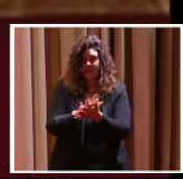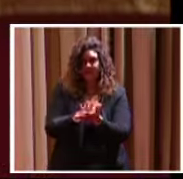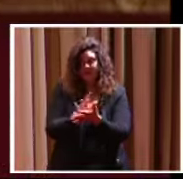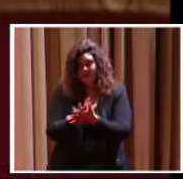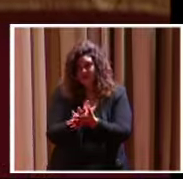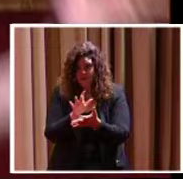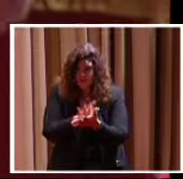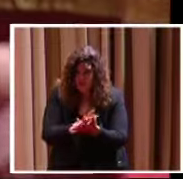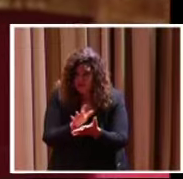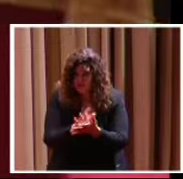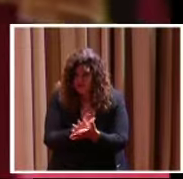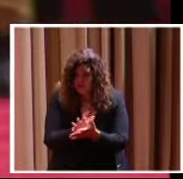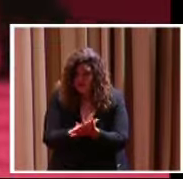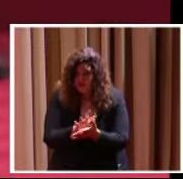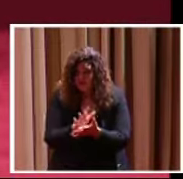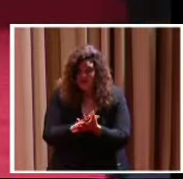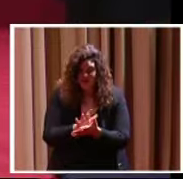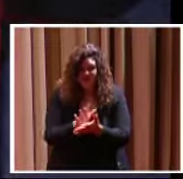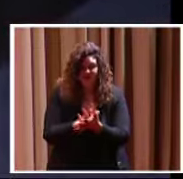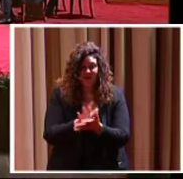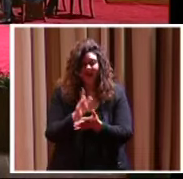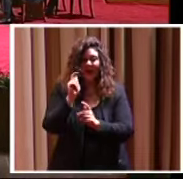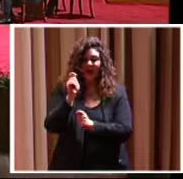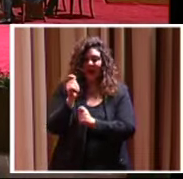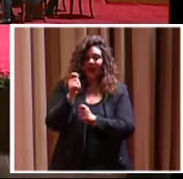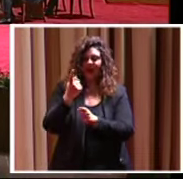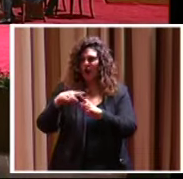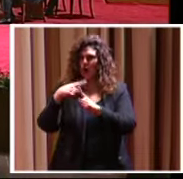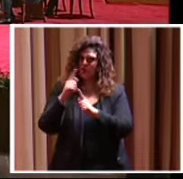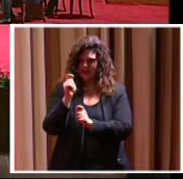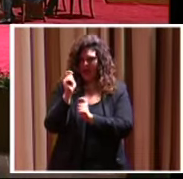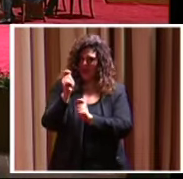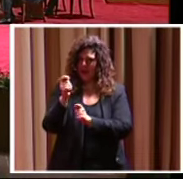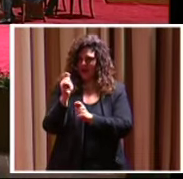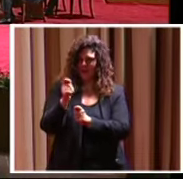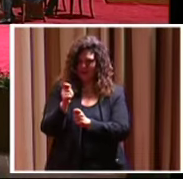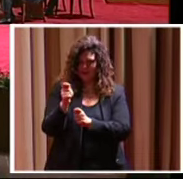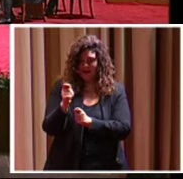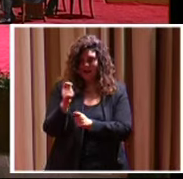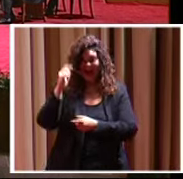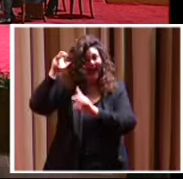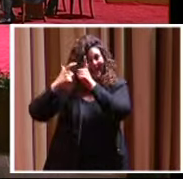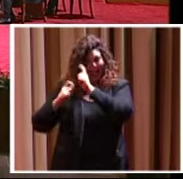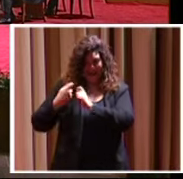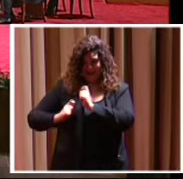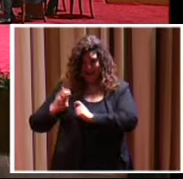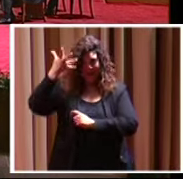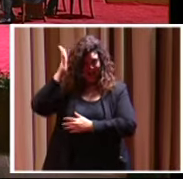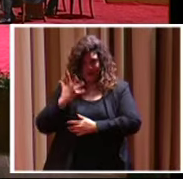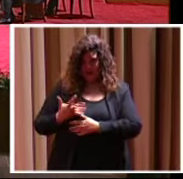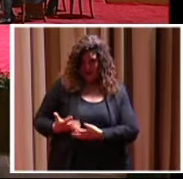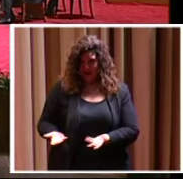Reposito me voy por algo que no llevo sola. La trenza de tu pelo marcanse y me